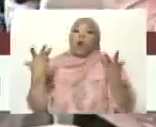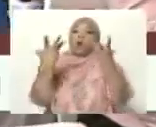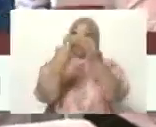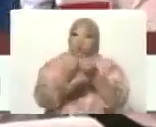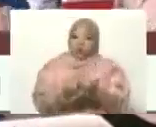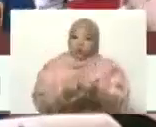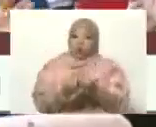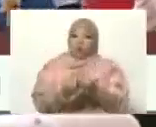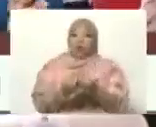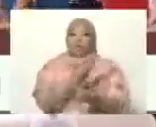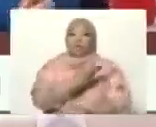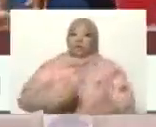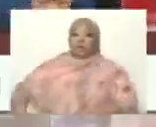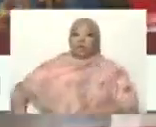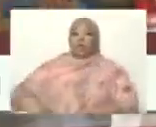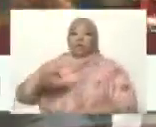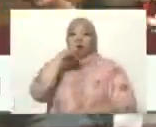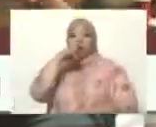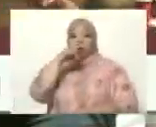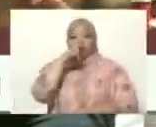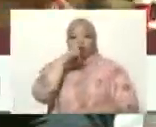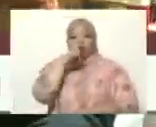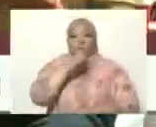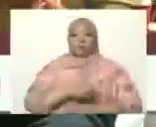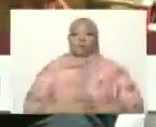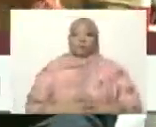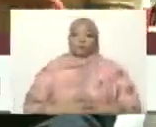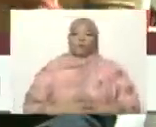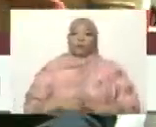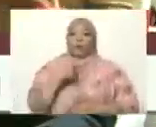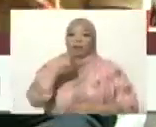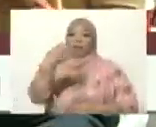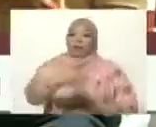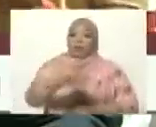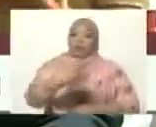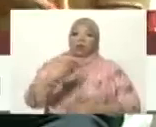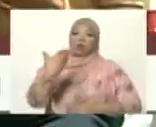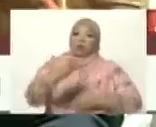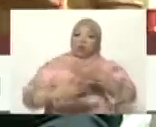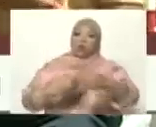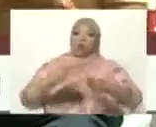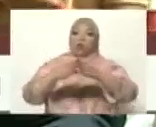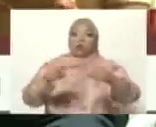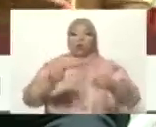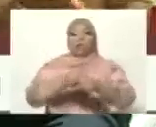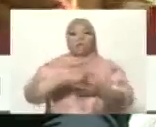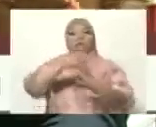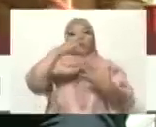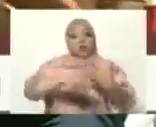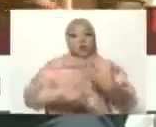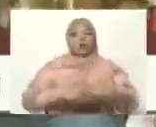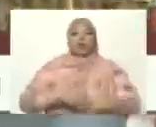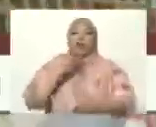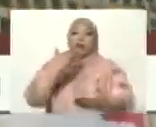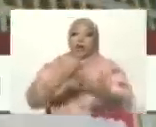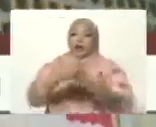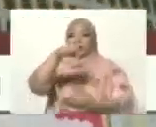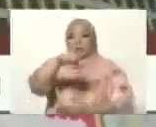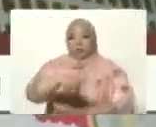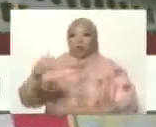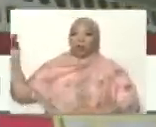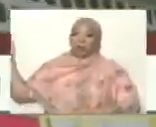nuestro presidente Nicolás Maduro, que es el que en realidad ha llevado a cabo todo este proyecto. Muchas gracias por estar acá.